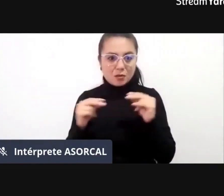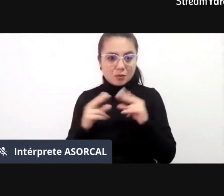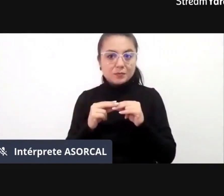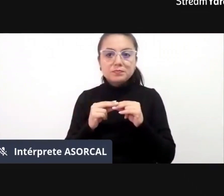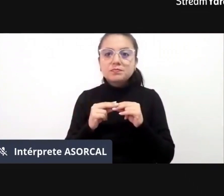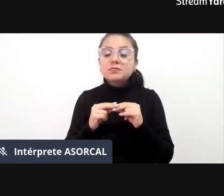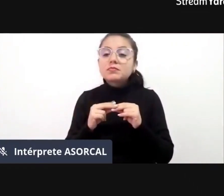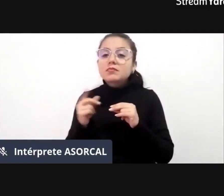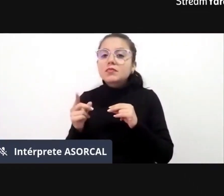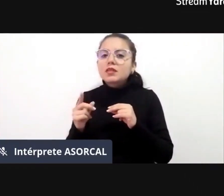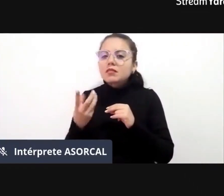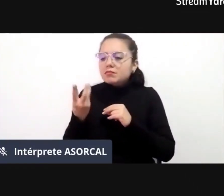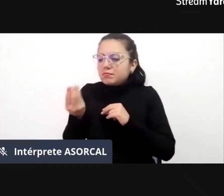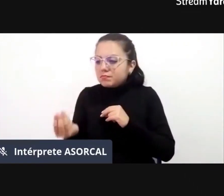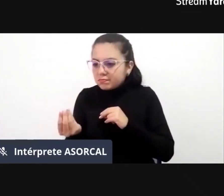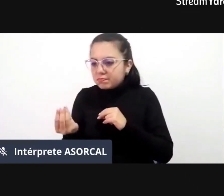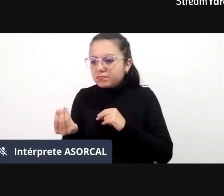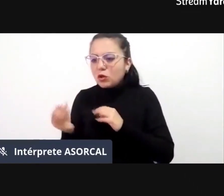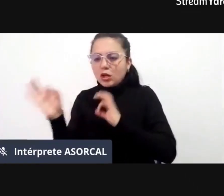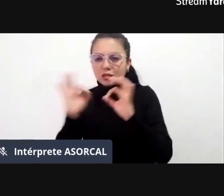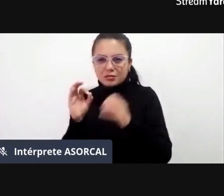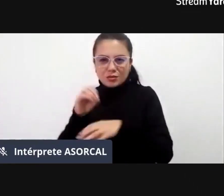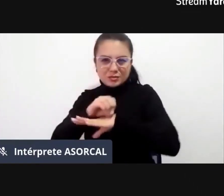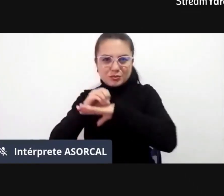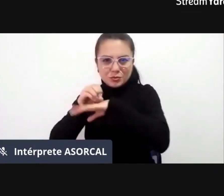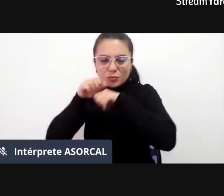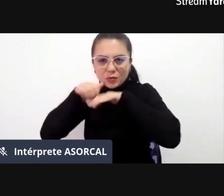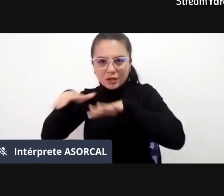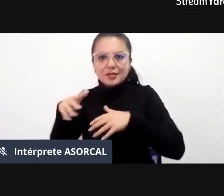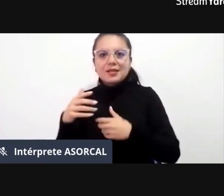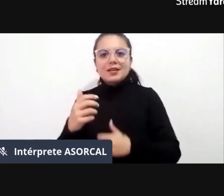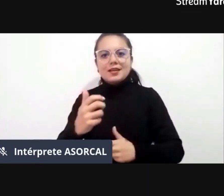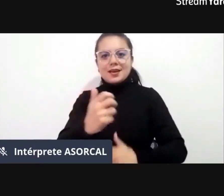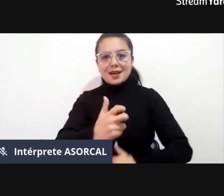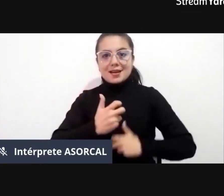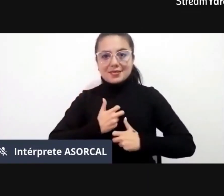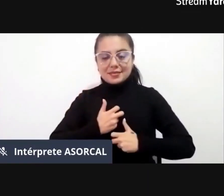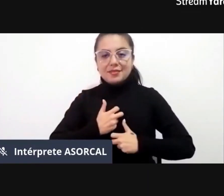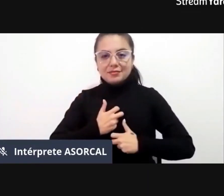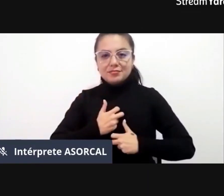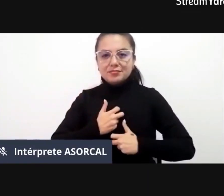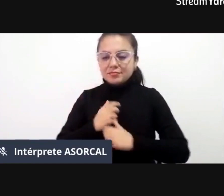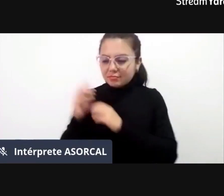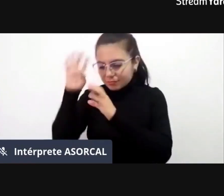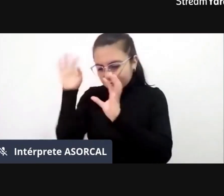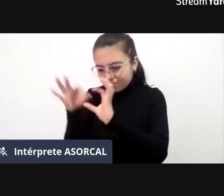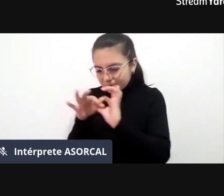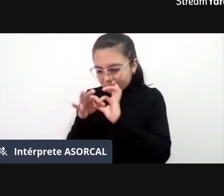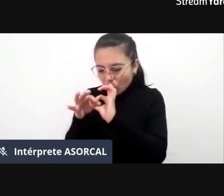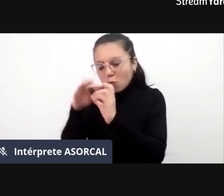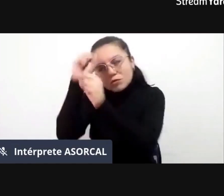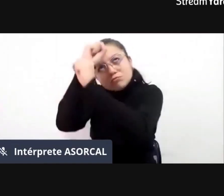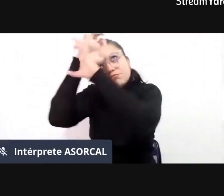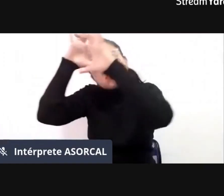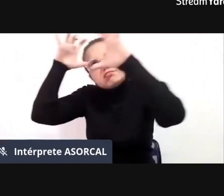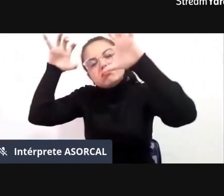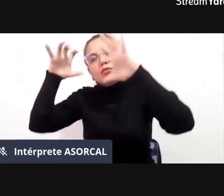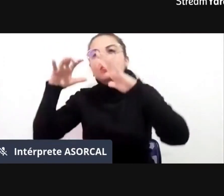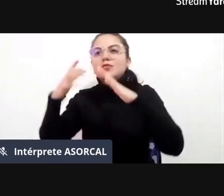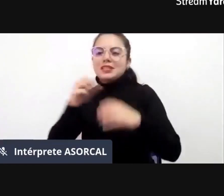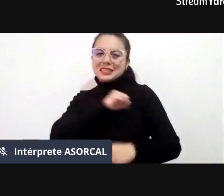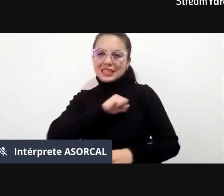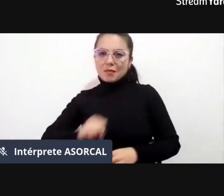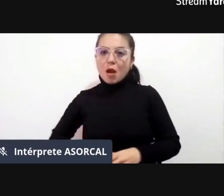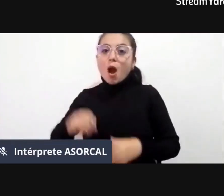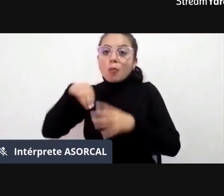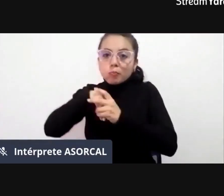y la guerrilla armada alimentaron su imaginario colectivo con la proximidad de una sociedad socialista salvadoreña,